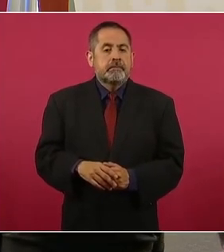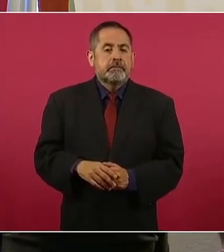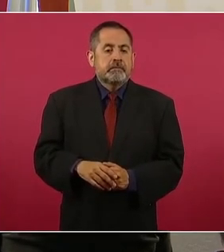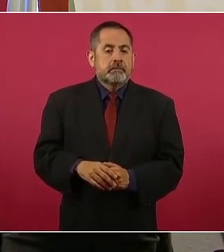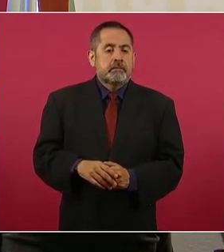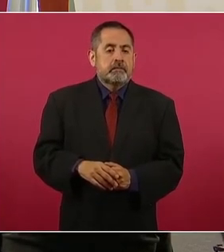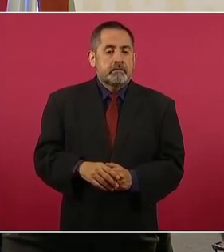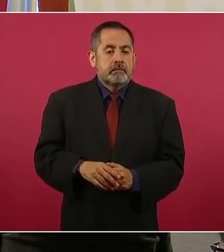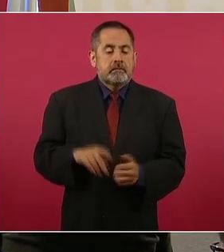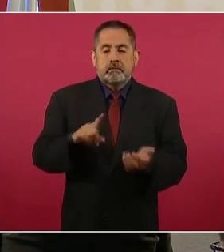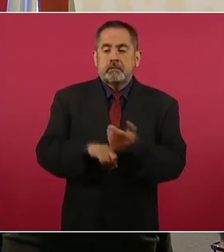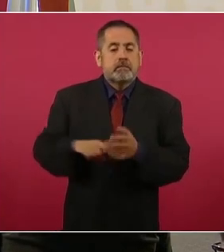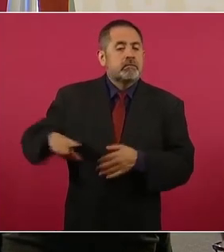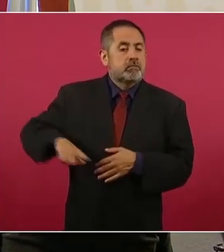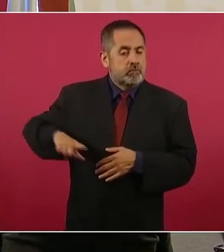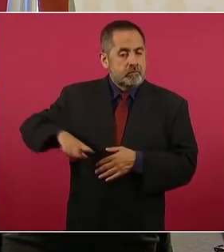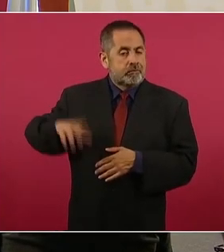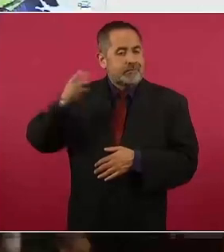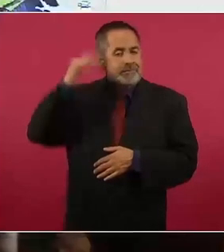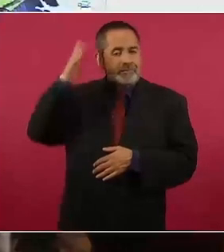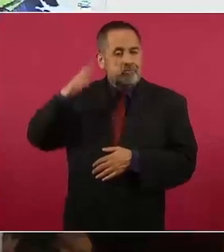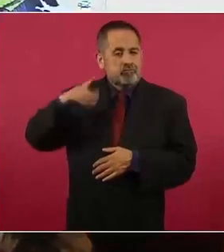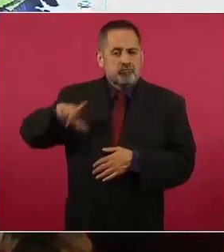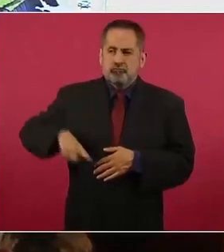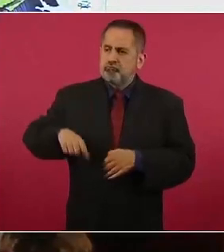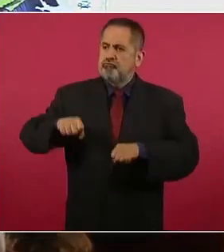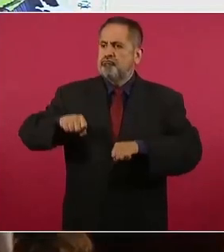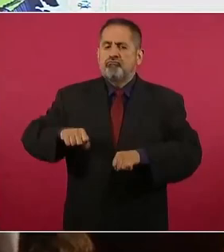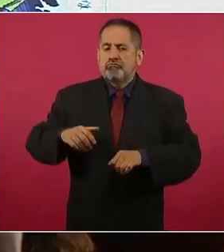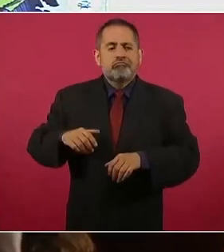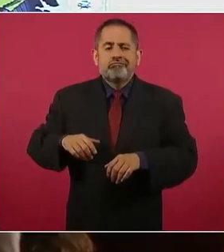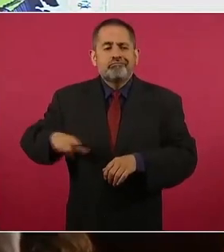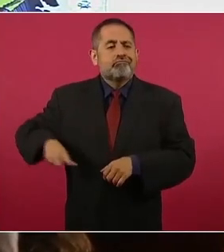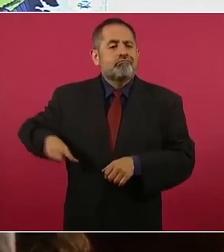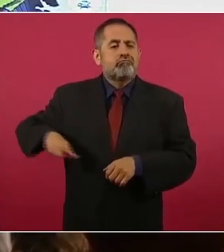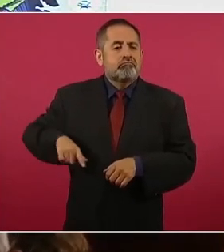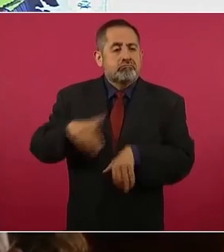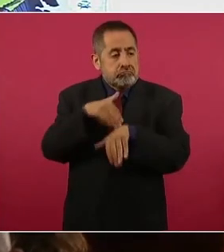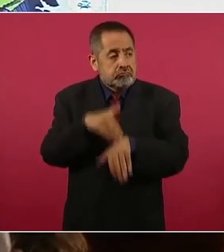El gobierno era un comité al servicio, pues, de